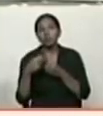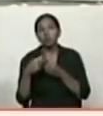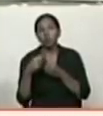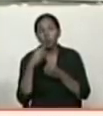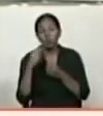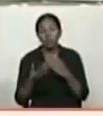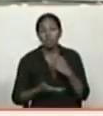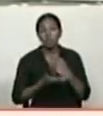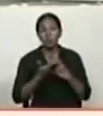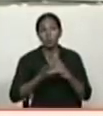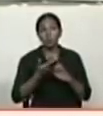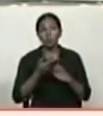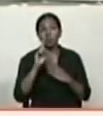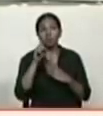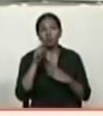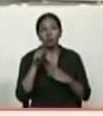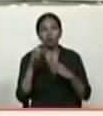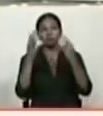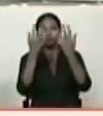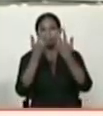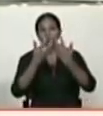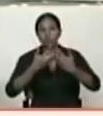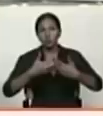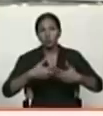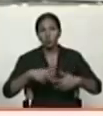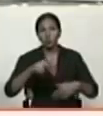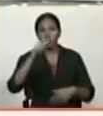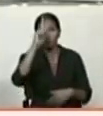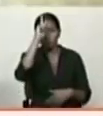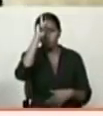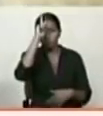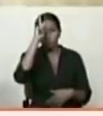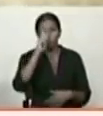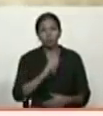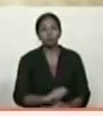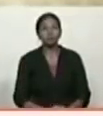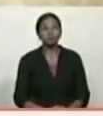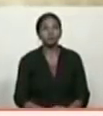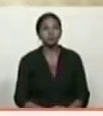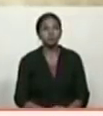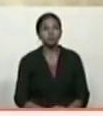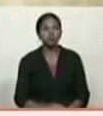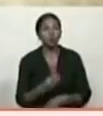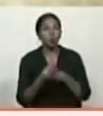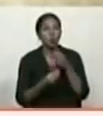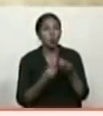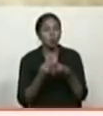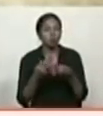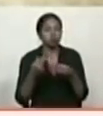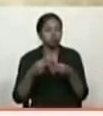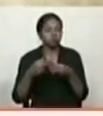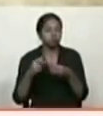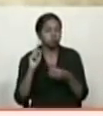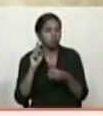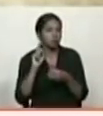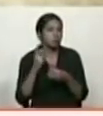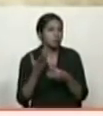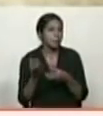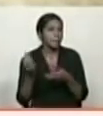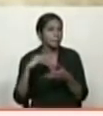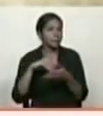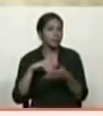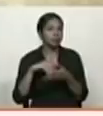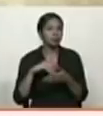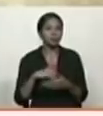valor para la industria turca, para su cementera, su siderúrgica, como combustible necesario, y tenemos grandes